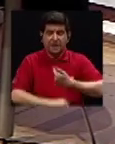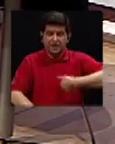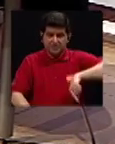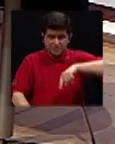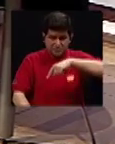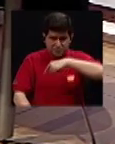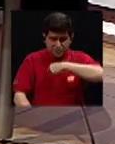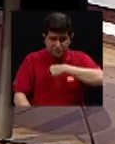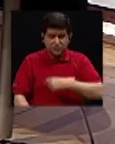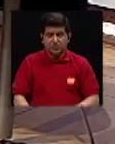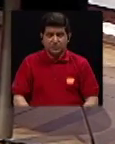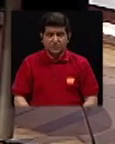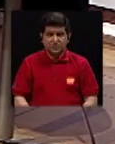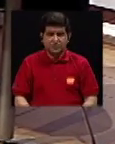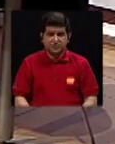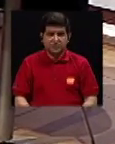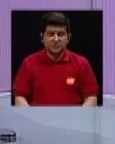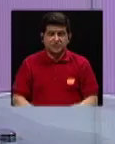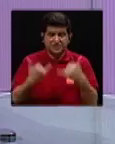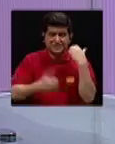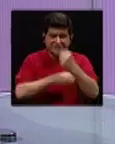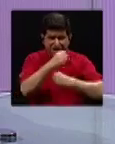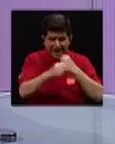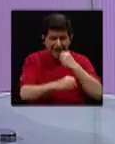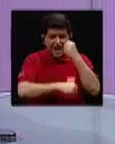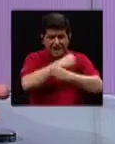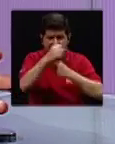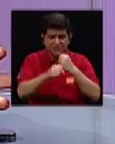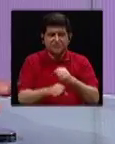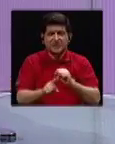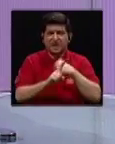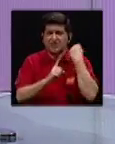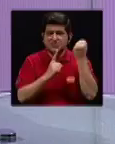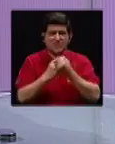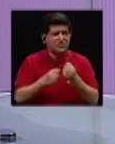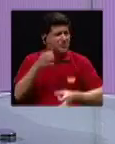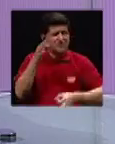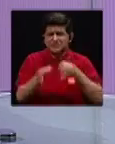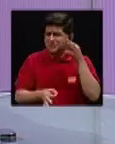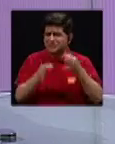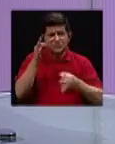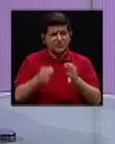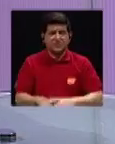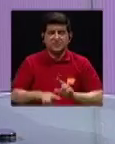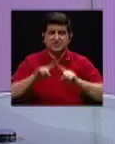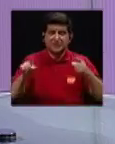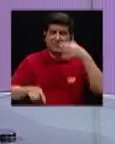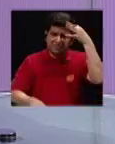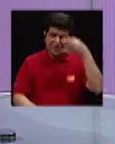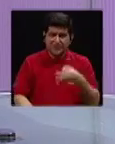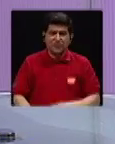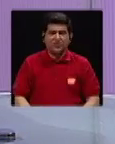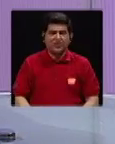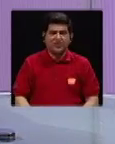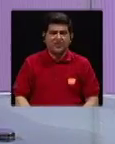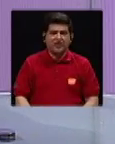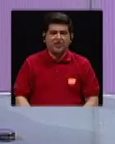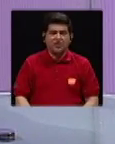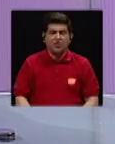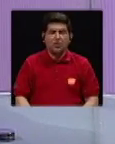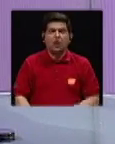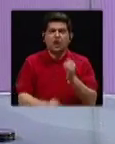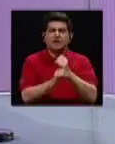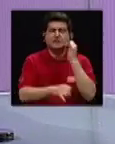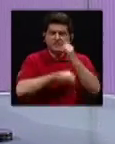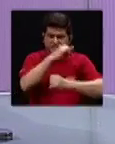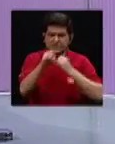para un país como el como el mío que se encuentra eh hace varios años en un quiebre de la injusticia sin embargo Me parece